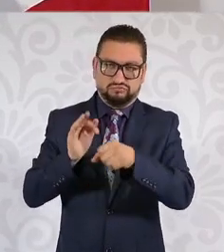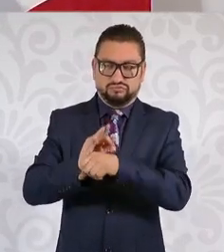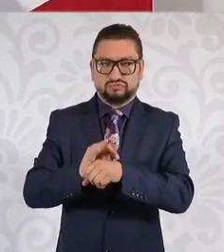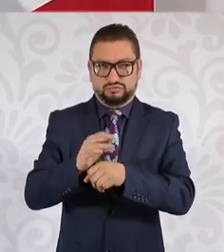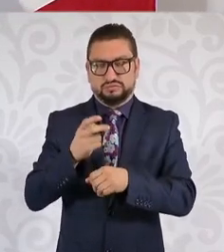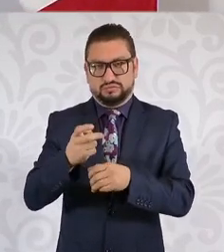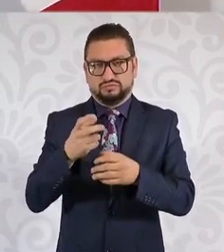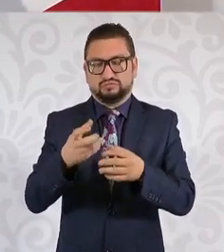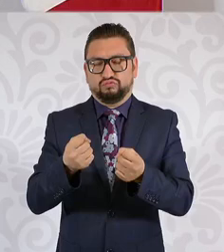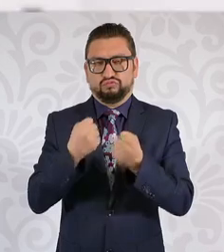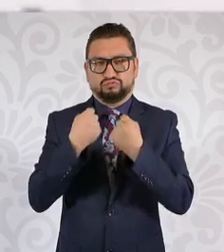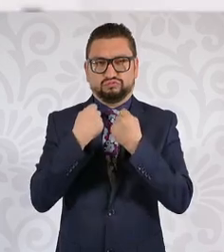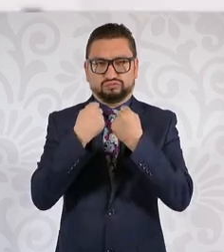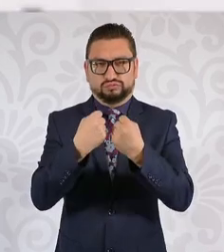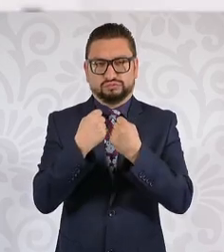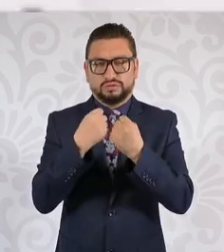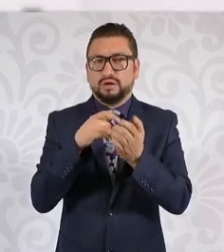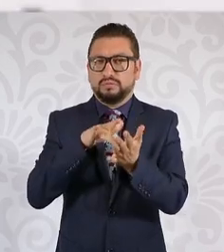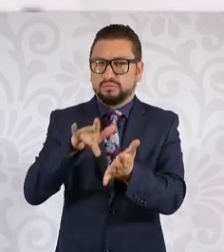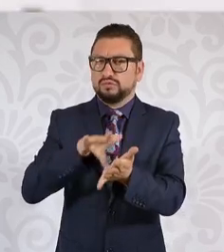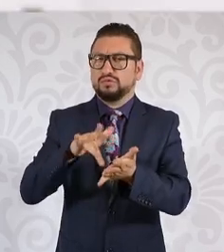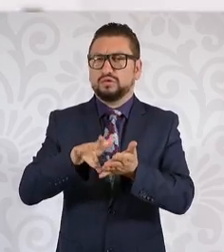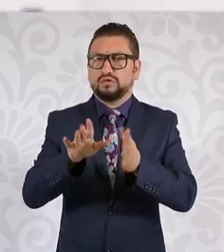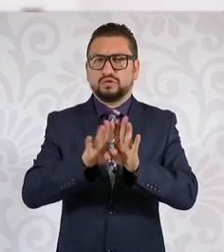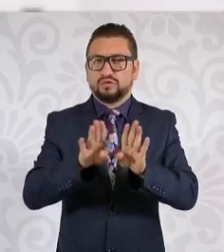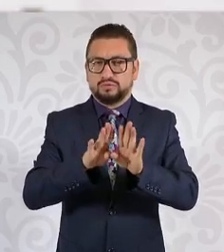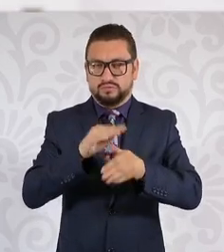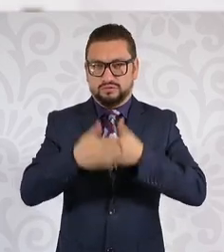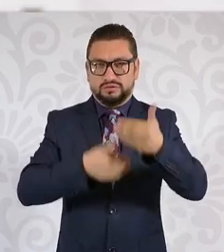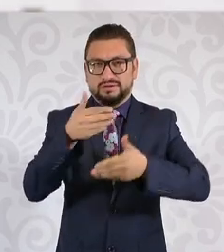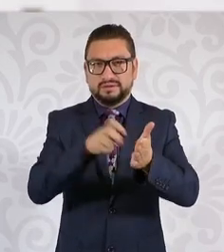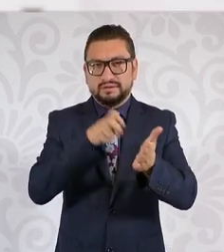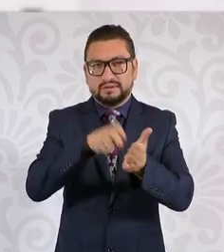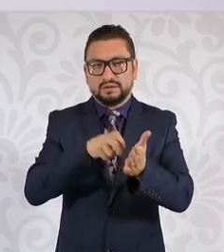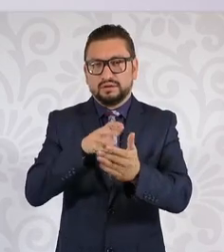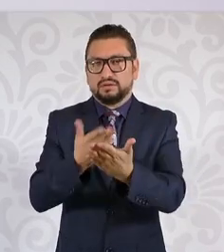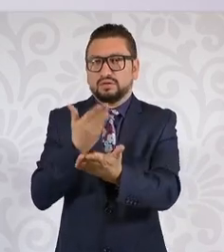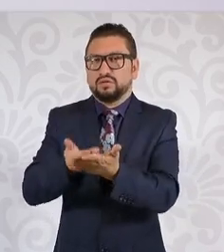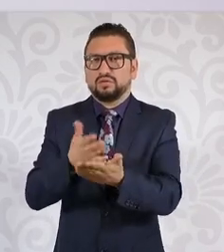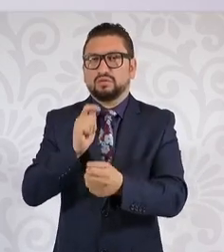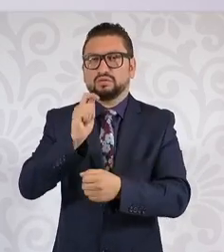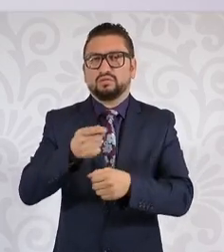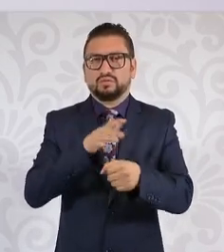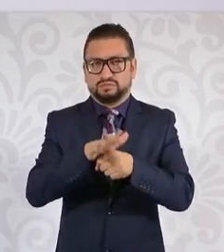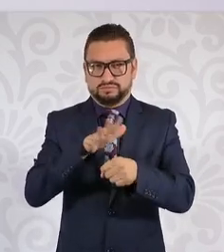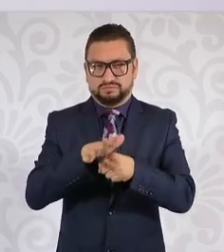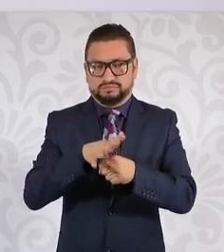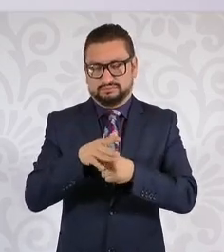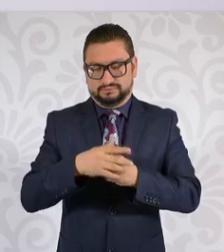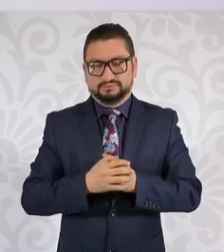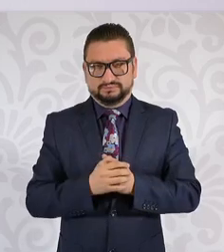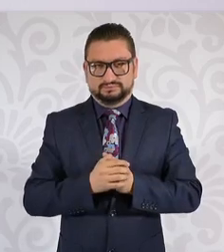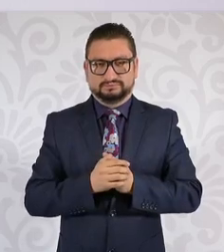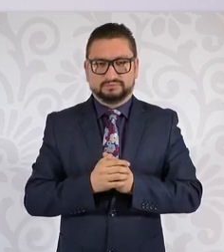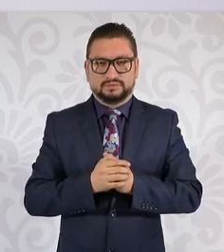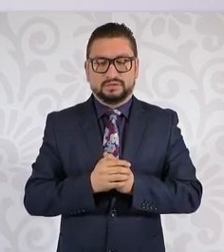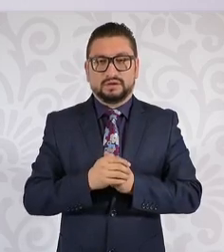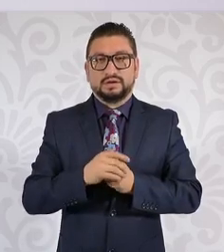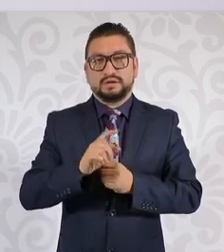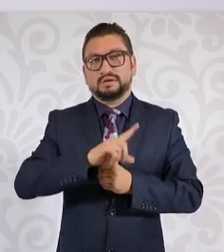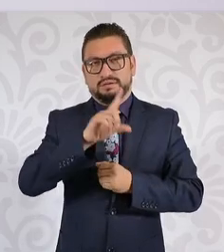públicas del Estado, en qué consiste esta modificación que se presentó y